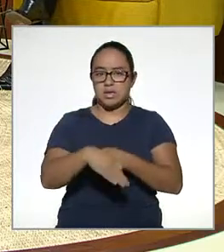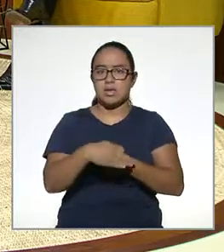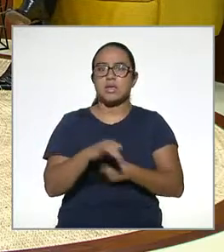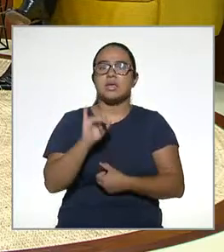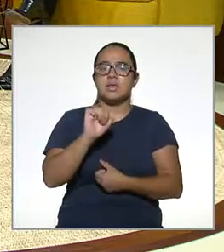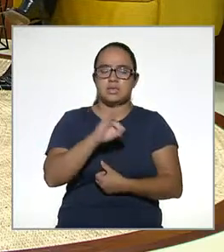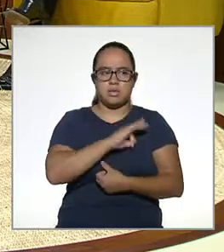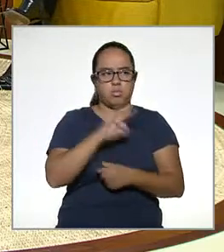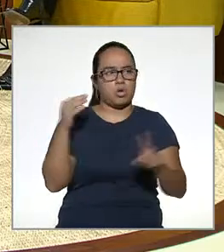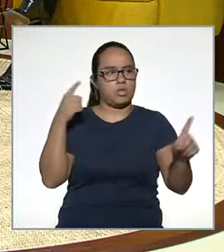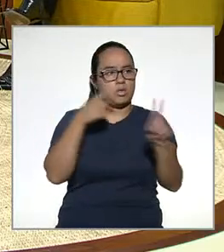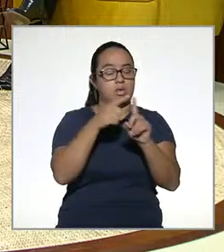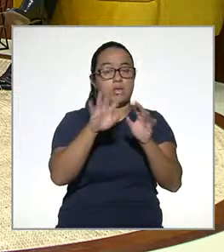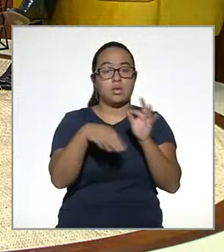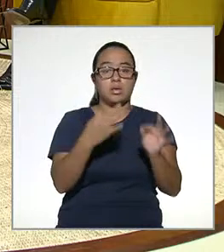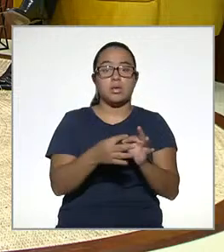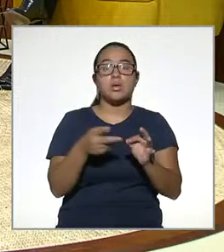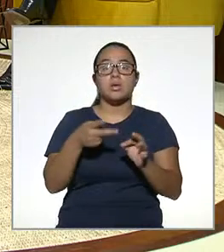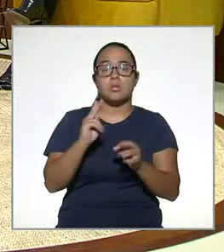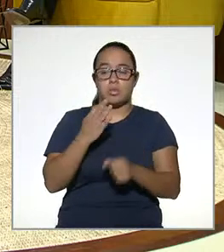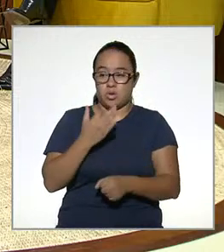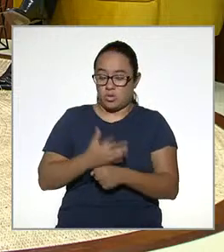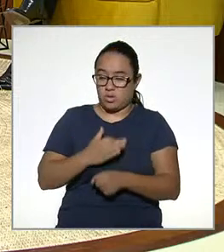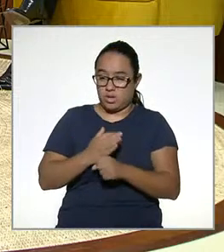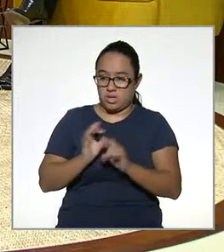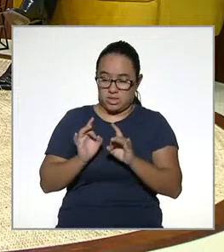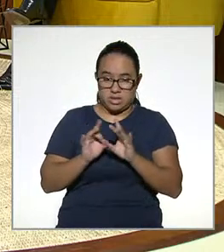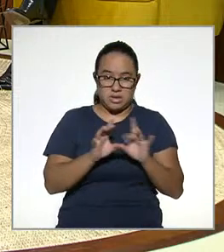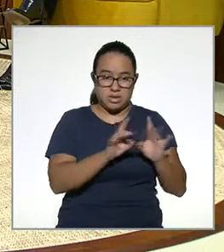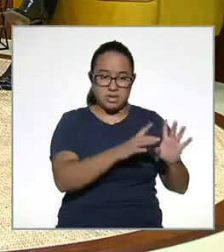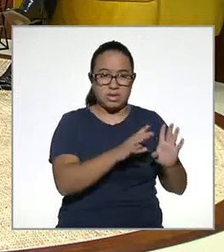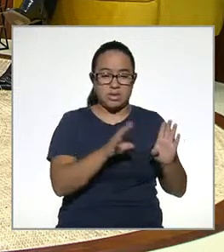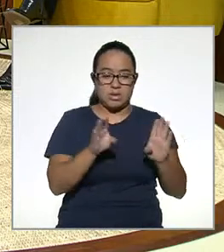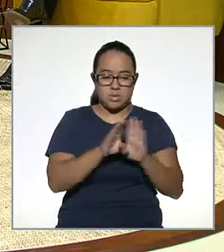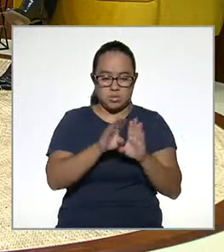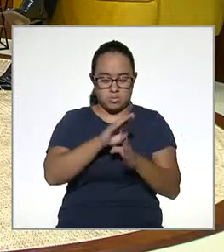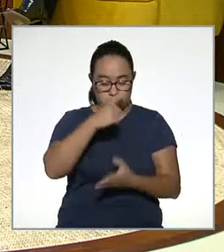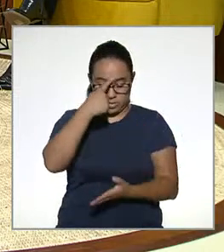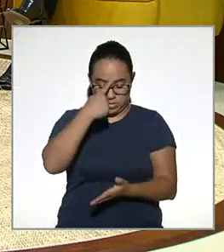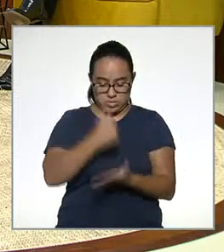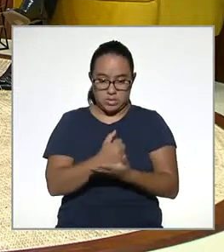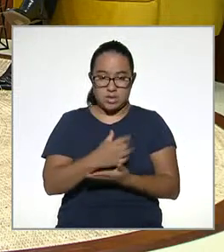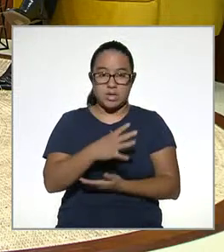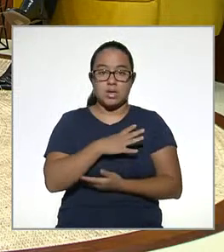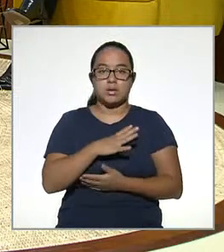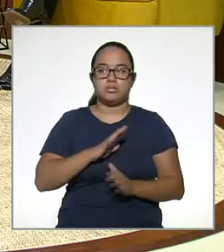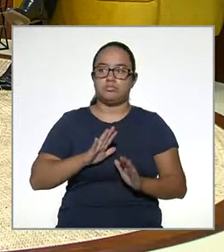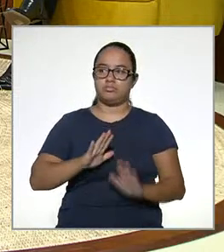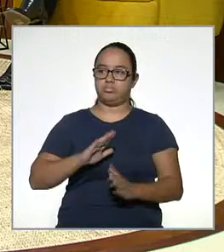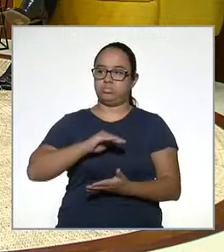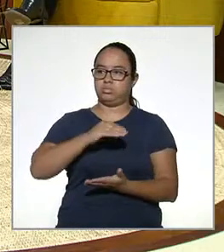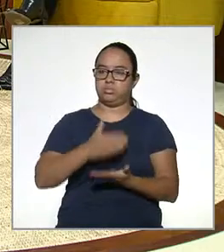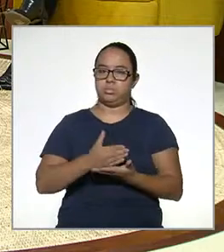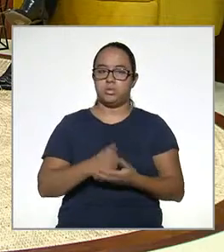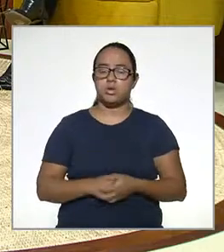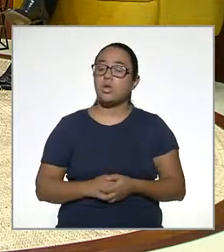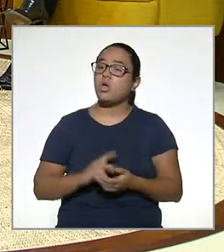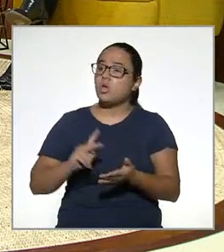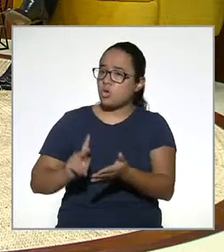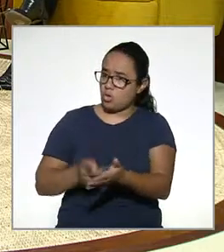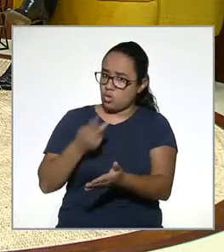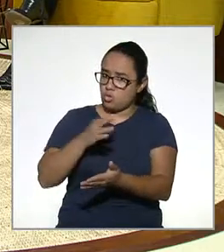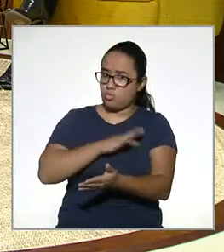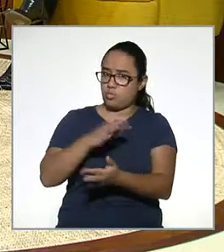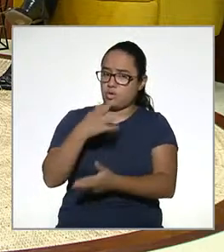se habían podido lograr, pero que eventualmente con esto que está aconteciendo, el orden de lo traumático, como que se detiene. ¿Y se recupera? ¿Sí